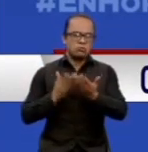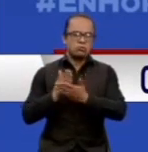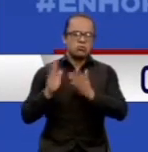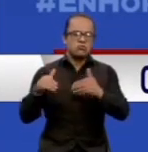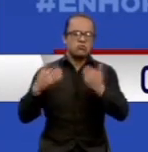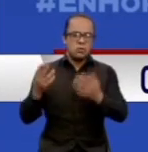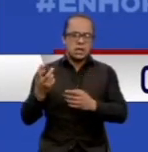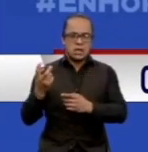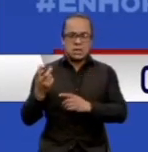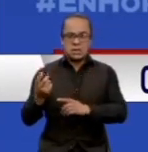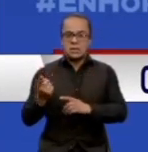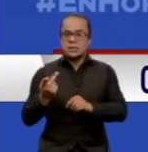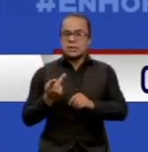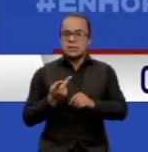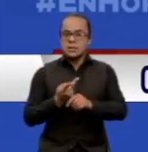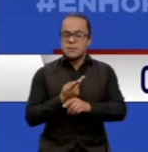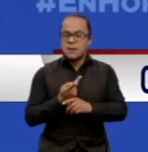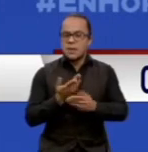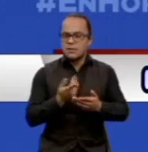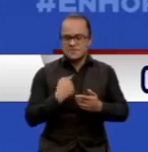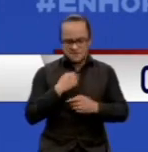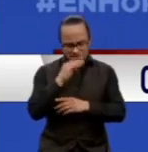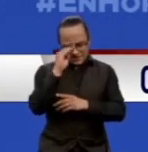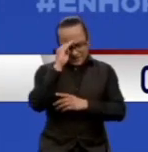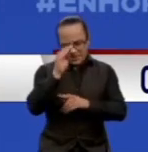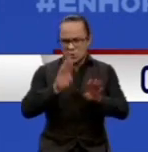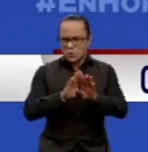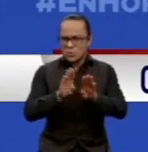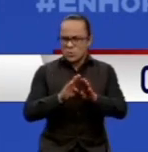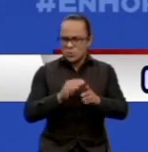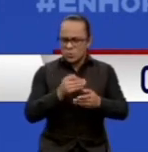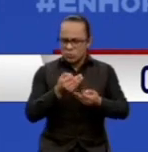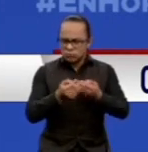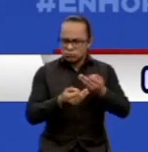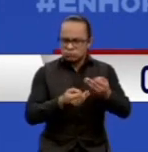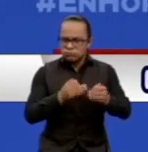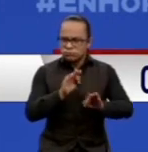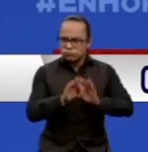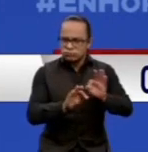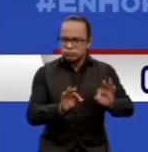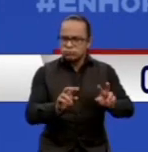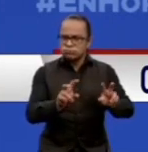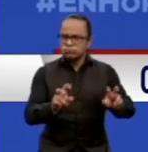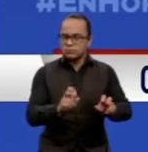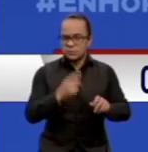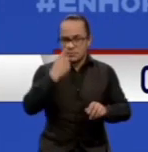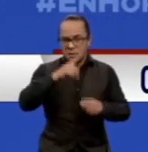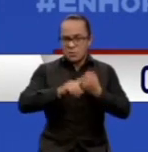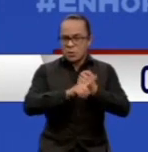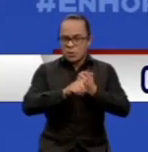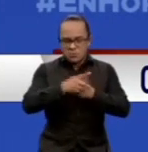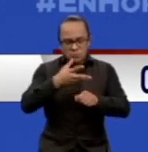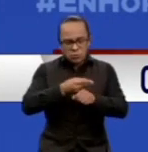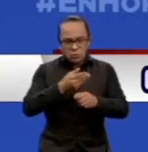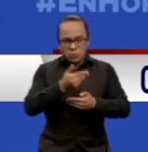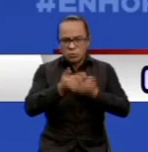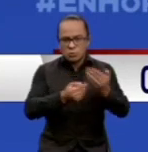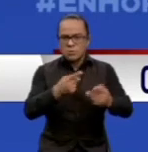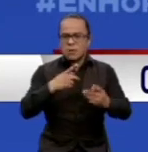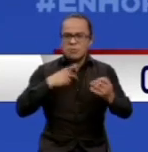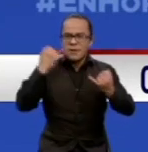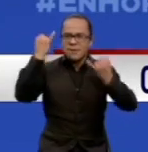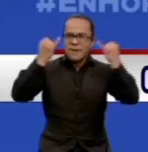¿no? Y resuelves, o sea, hay una habilidad que es resolver a través de